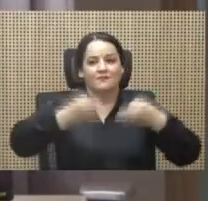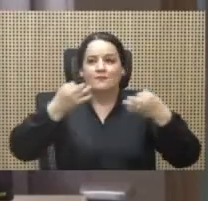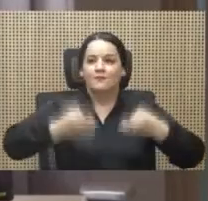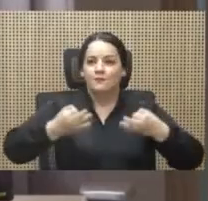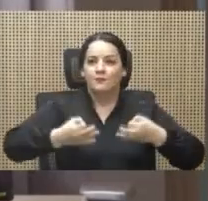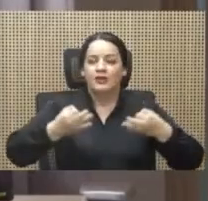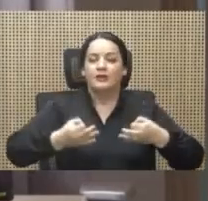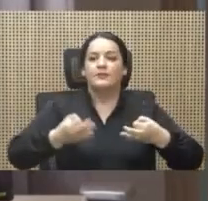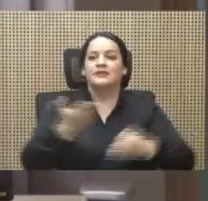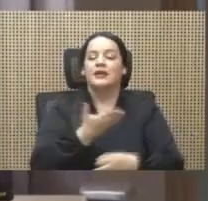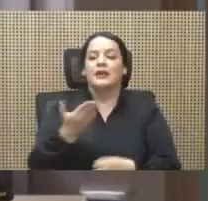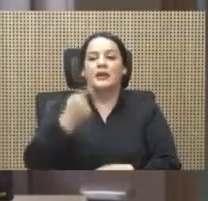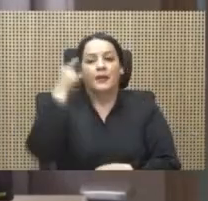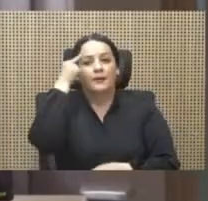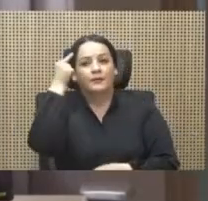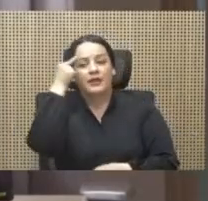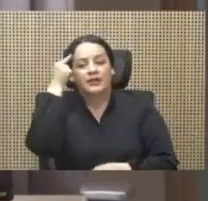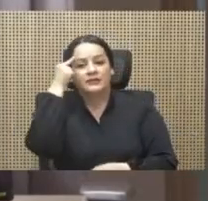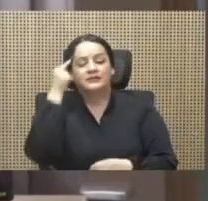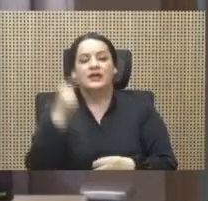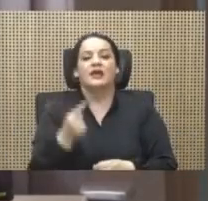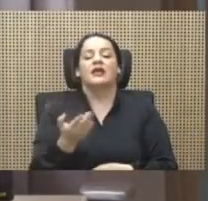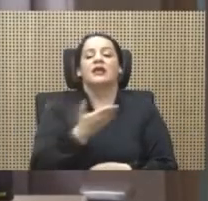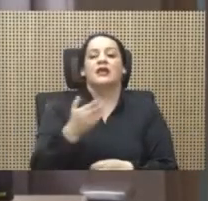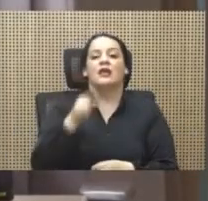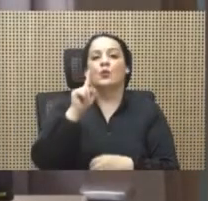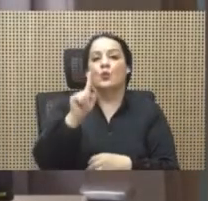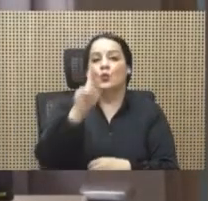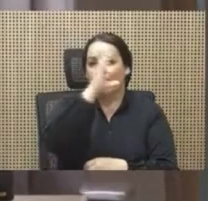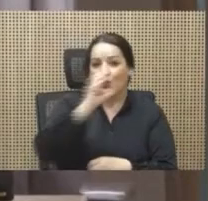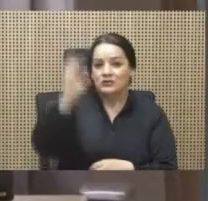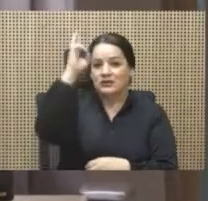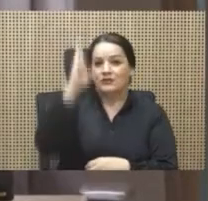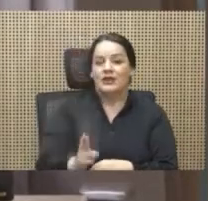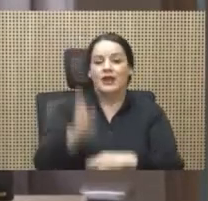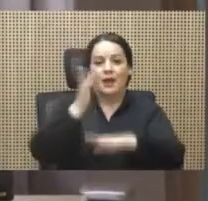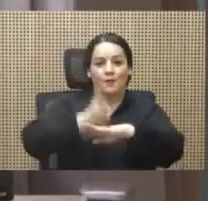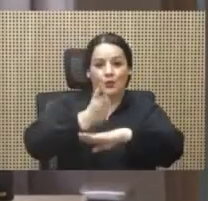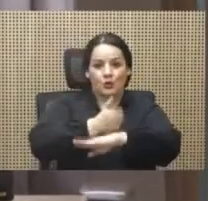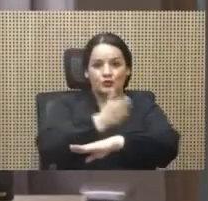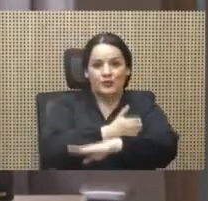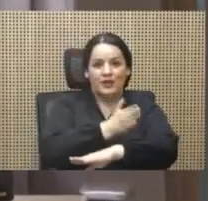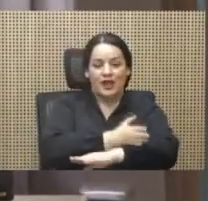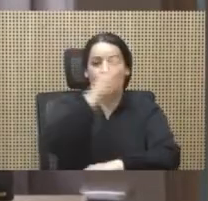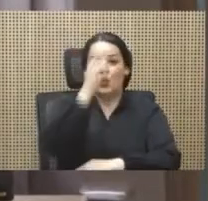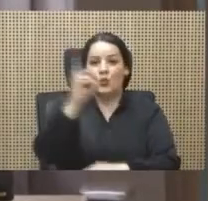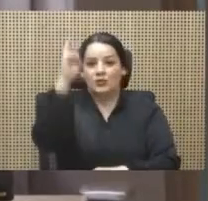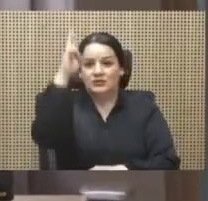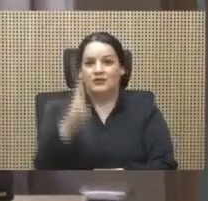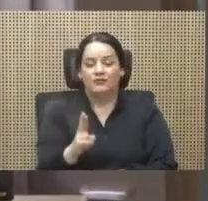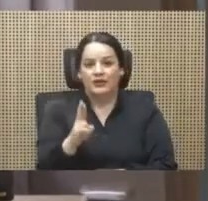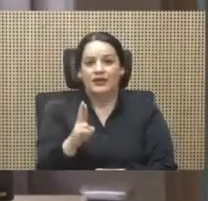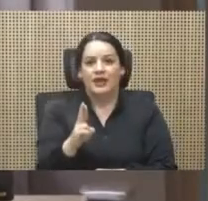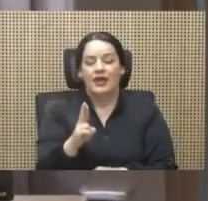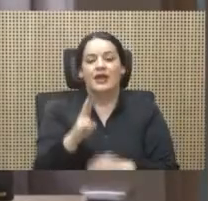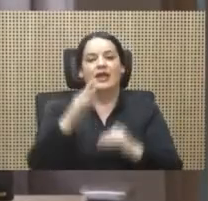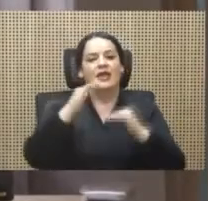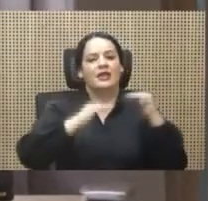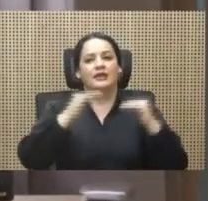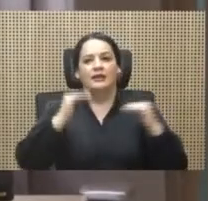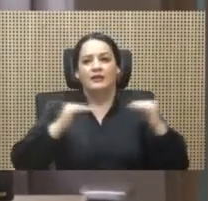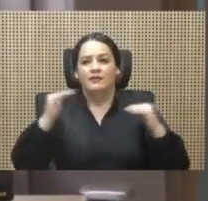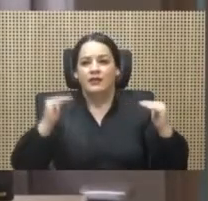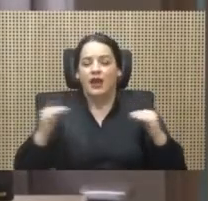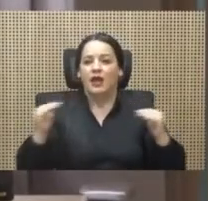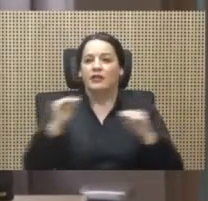todo en una Costa Rica próspera en una Costa Rica equilibrada social y